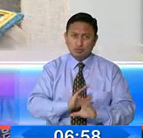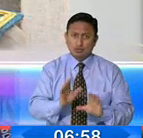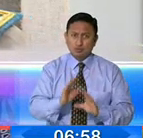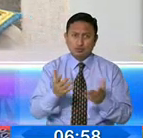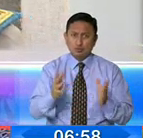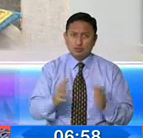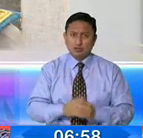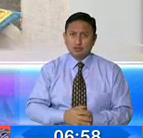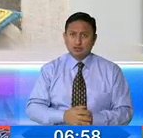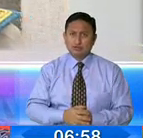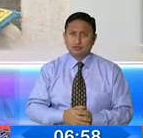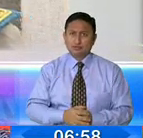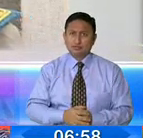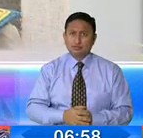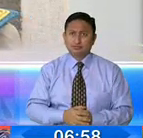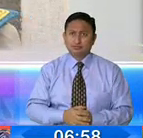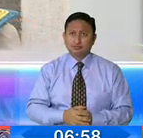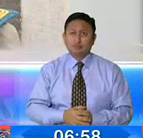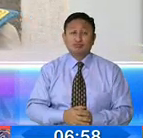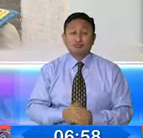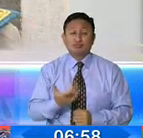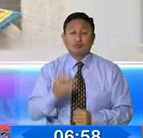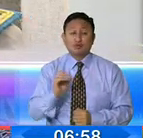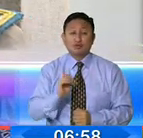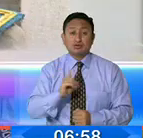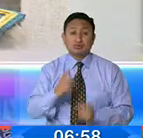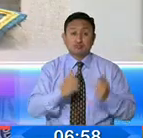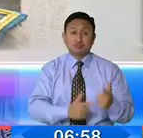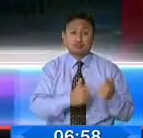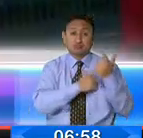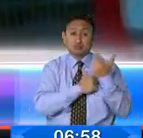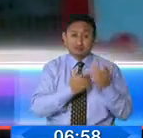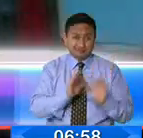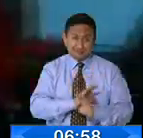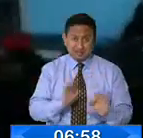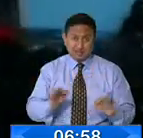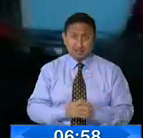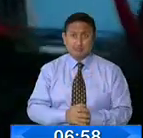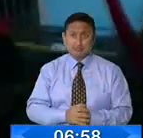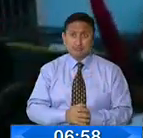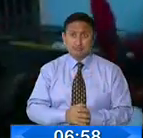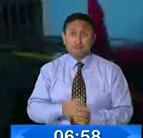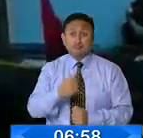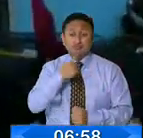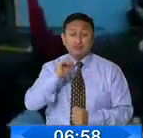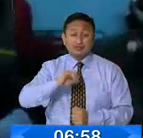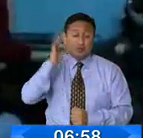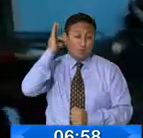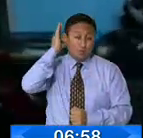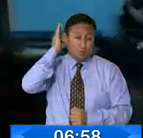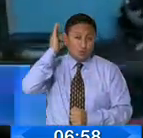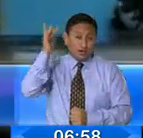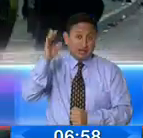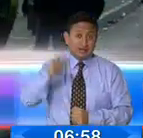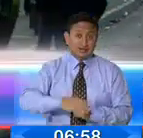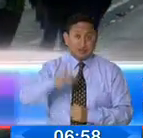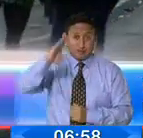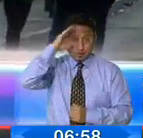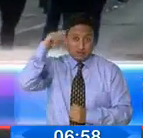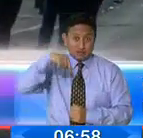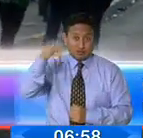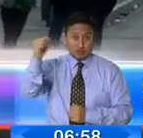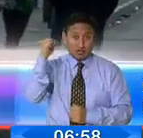dentro de los eventos de octubre, como tampoco de las Fuerzas Armadas. Donde no se consideró que mujeres policías fueron violentadas, sus